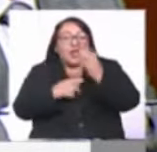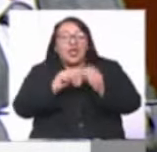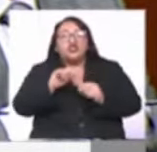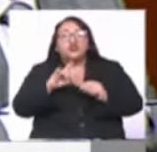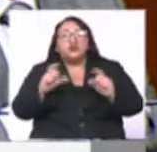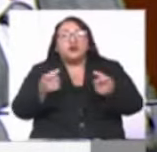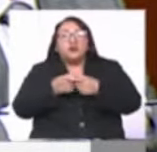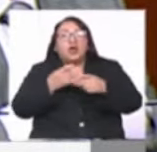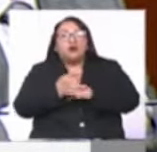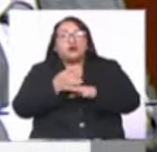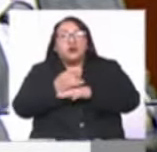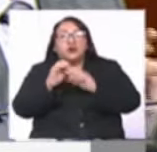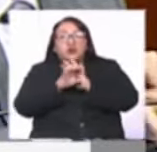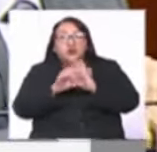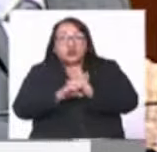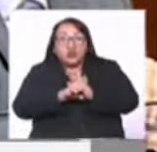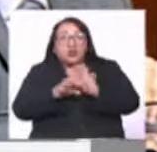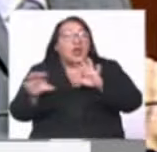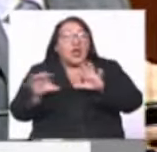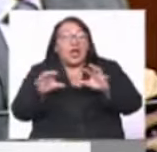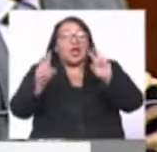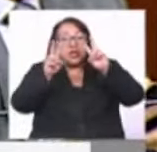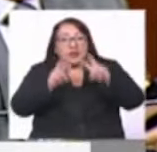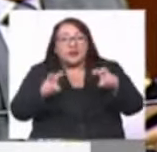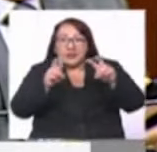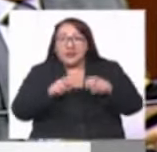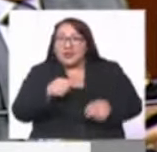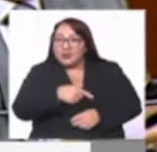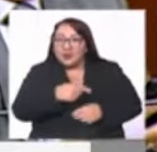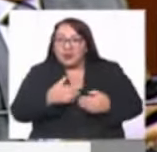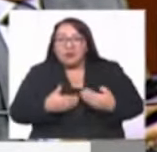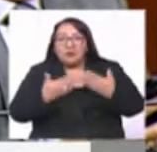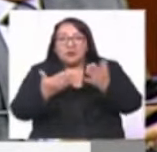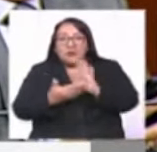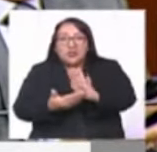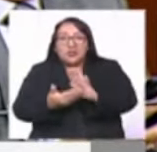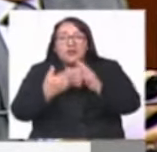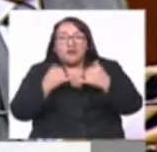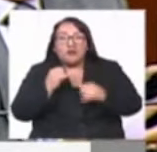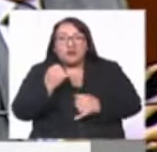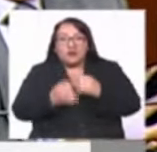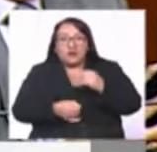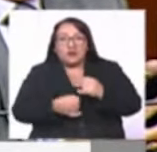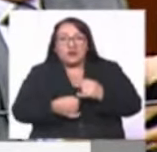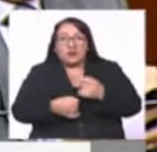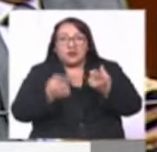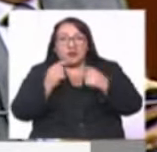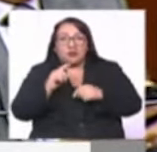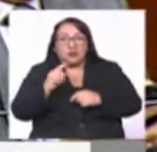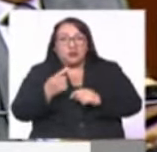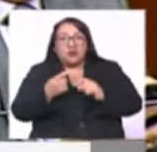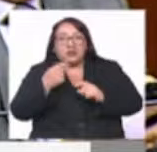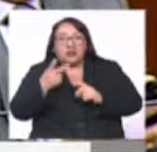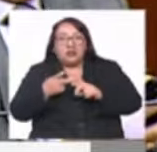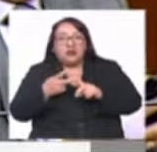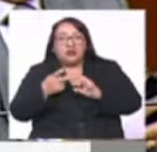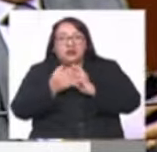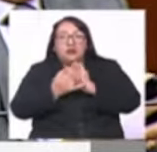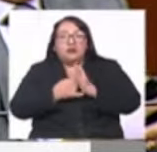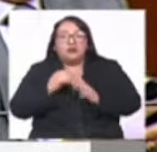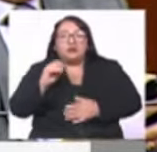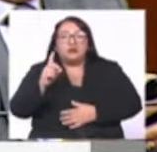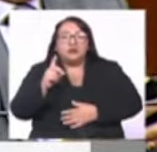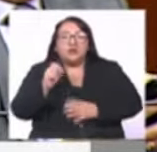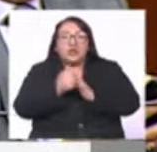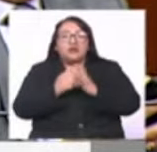de acusaciones constitucionales realice la investigación y presente su informe final de conformidad con el primer y segundo párrafos del inciso d del